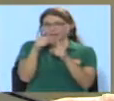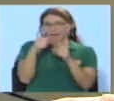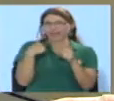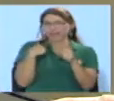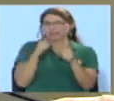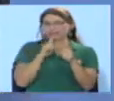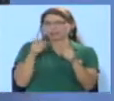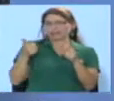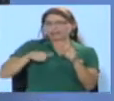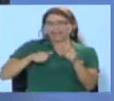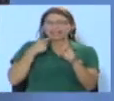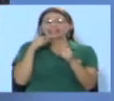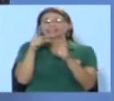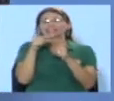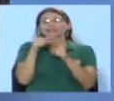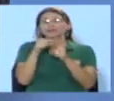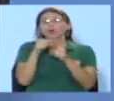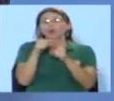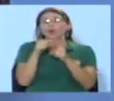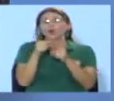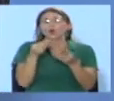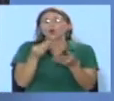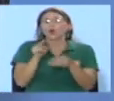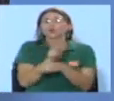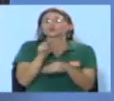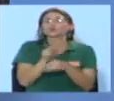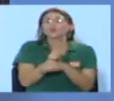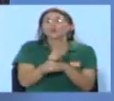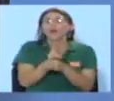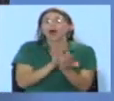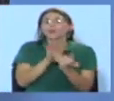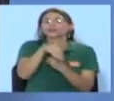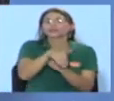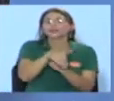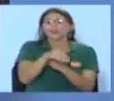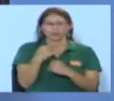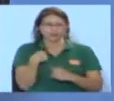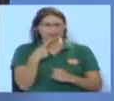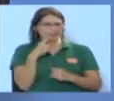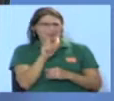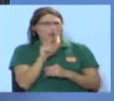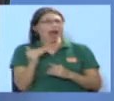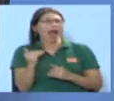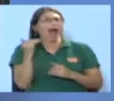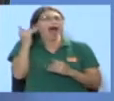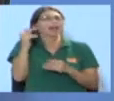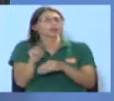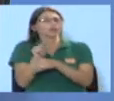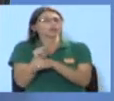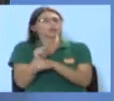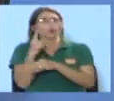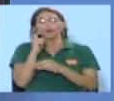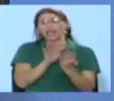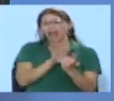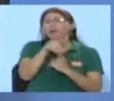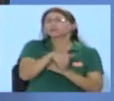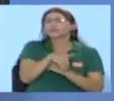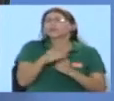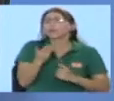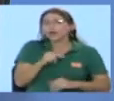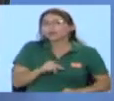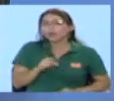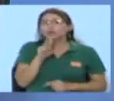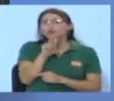es consumo abusivo. Yo diría alto consumo, porque ¿qué es abusivo? 2 gigas, 3 gigas. ¿Quién dice, por ejemplo, que